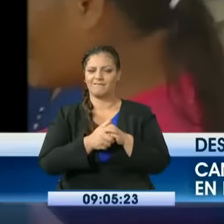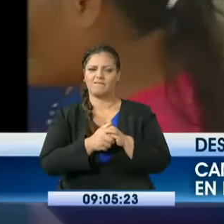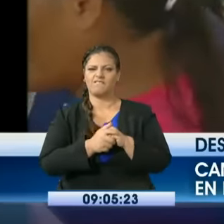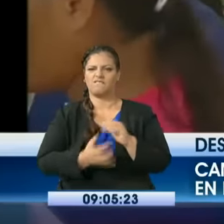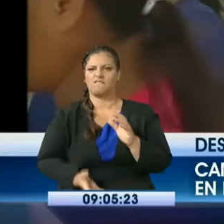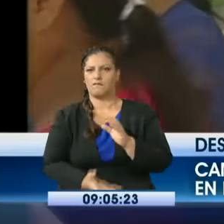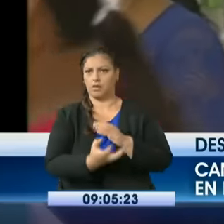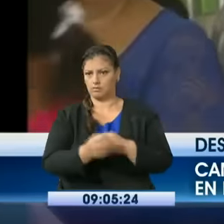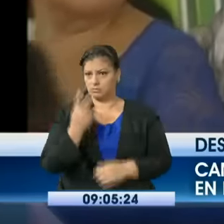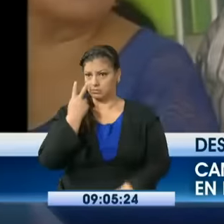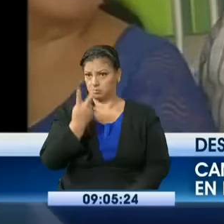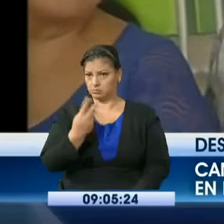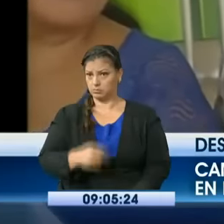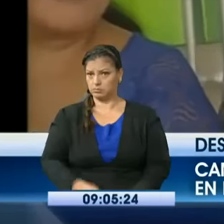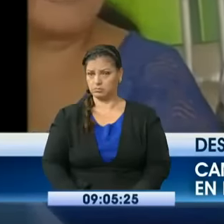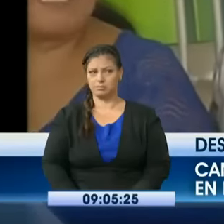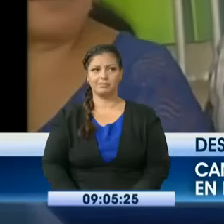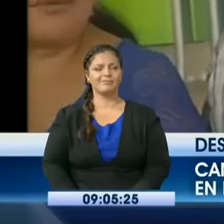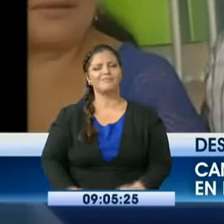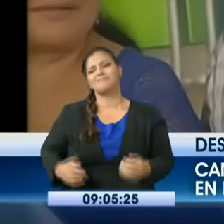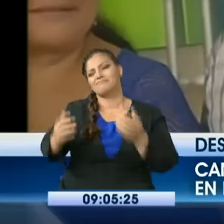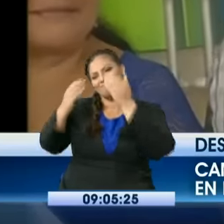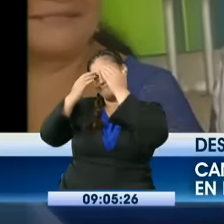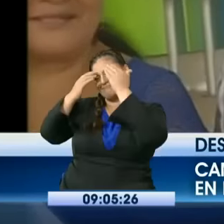sé, recién vengo por acá.